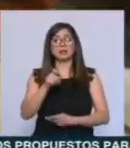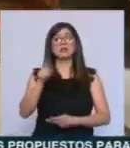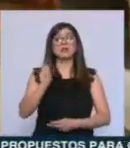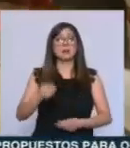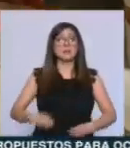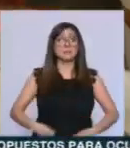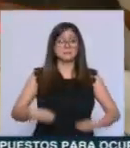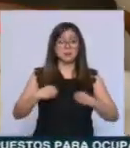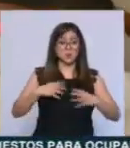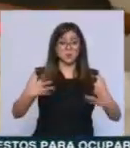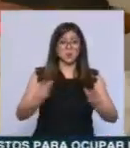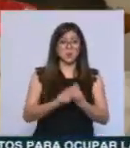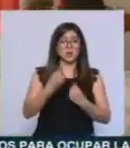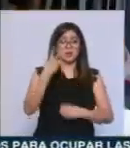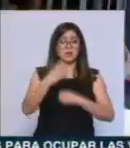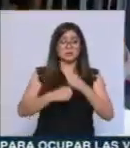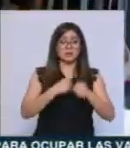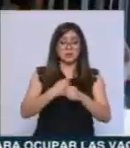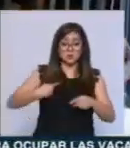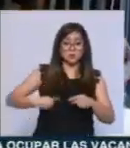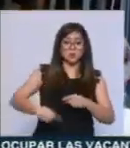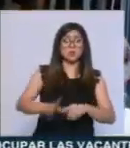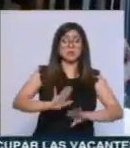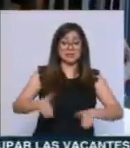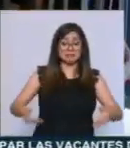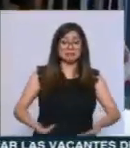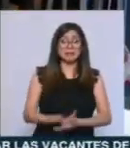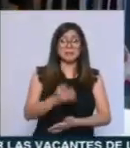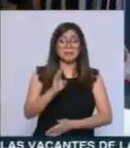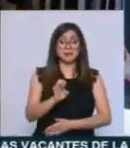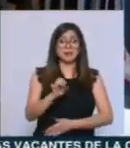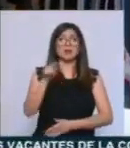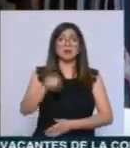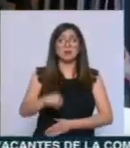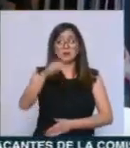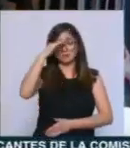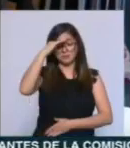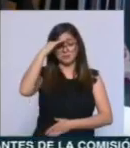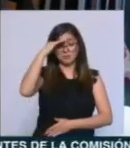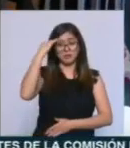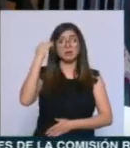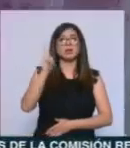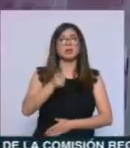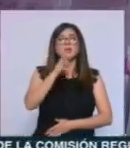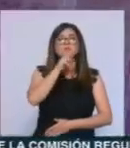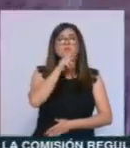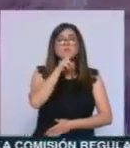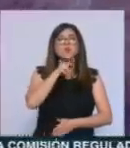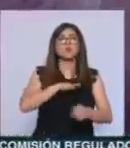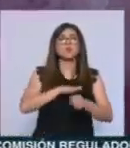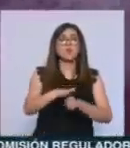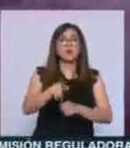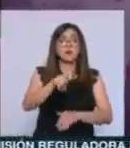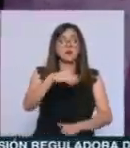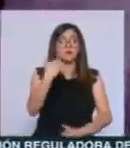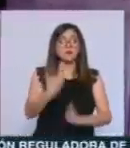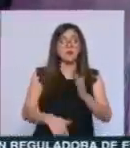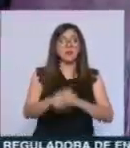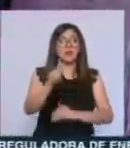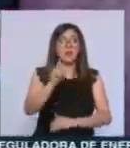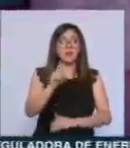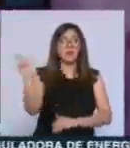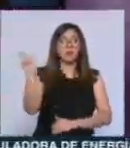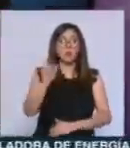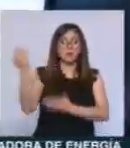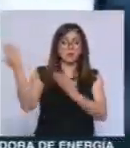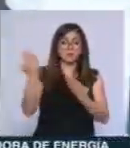a unos meses de recibir a su primer bebé. Para esta pareja, uno de los principales problemas que tienen en mente es la falta de agua que han padecido desde que